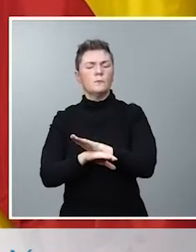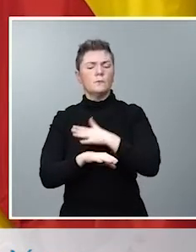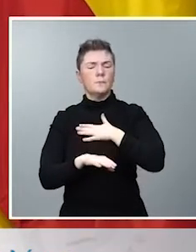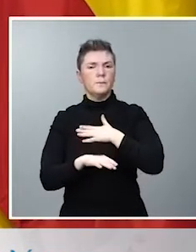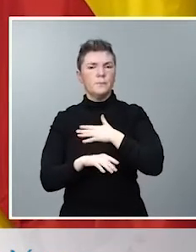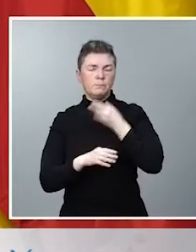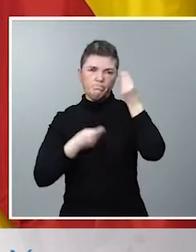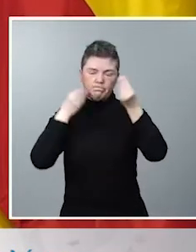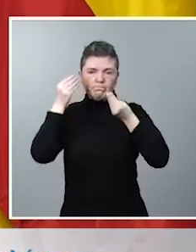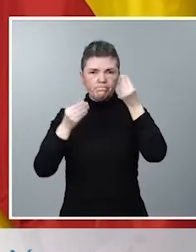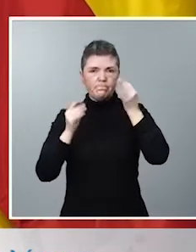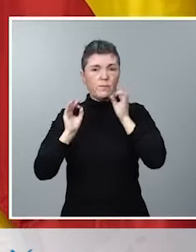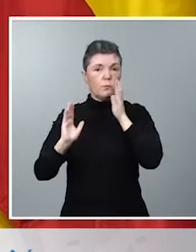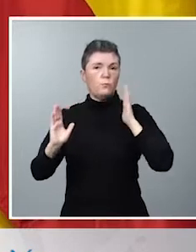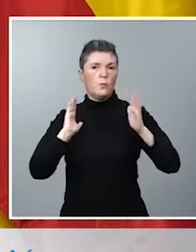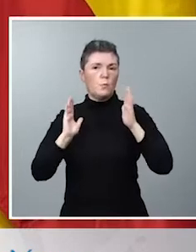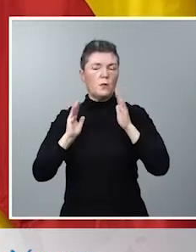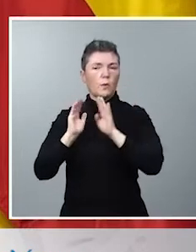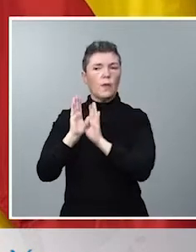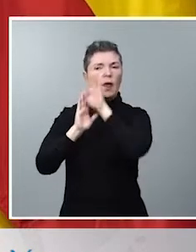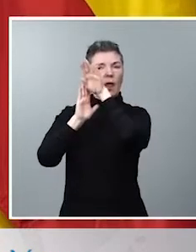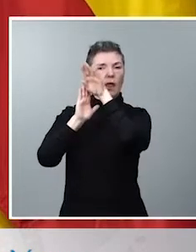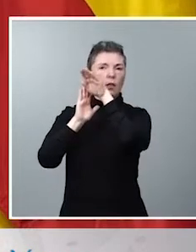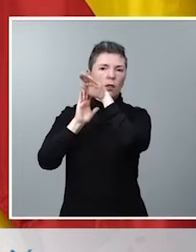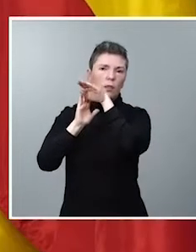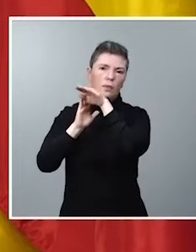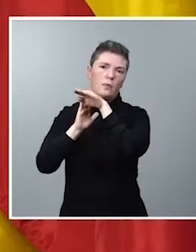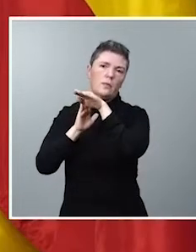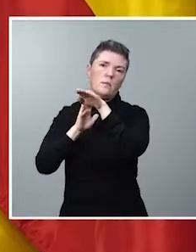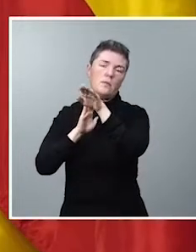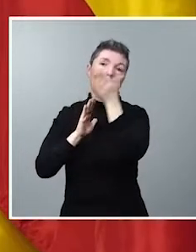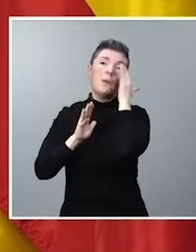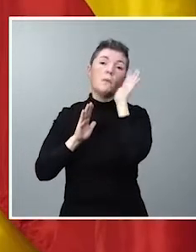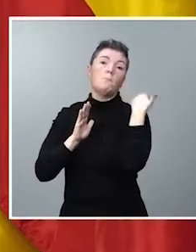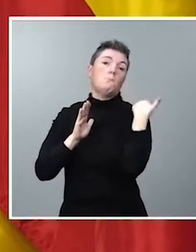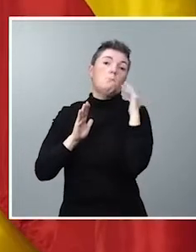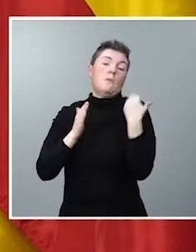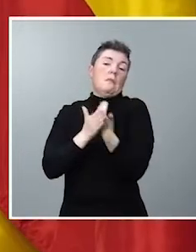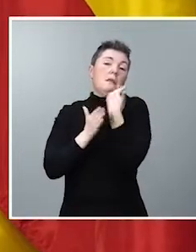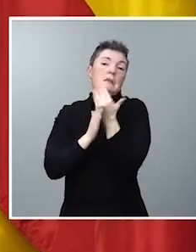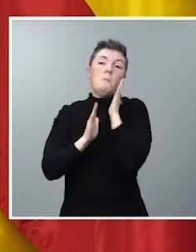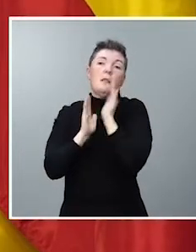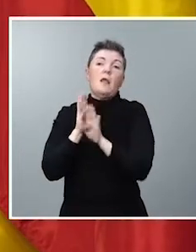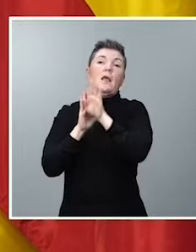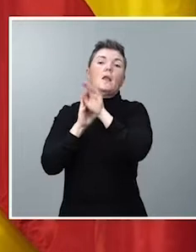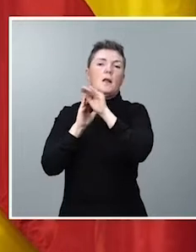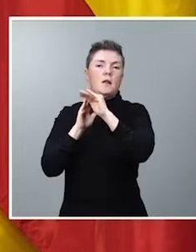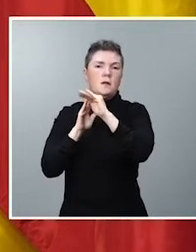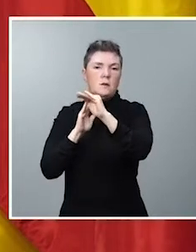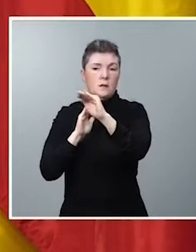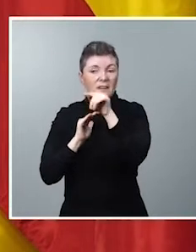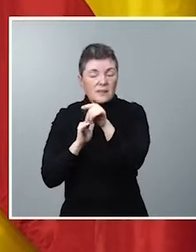estamos en un momento de aplanamiento o de al menos en estos últimos días de aplanamiento de esta evolución y por tanto pues con esa perspectiva